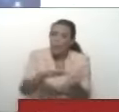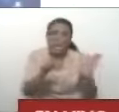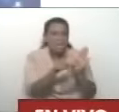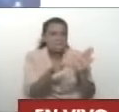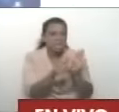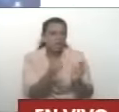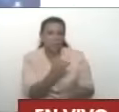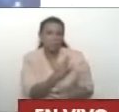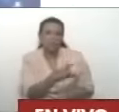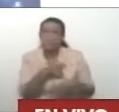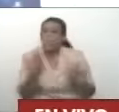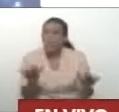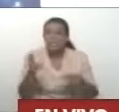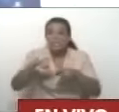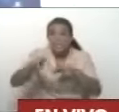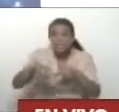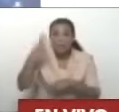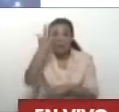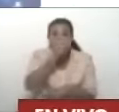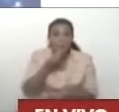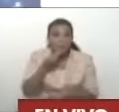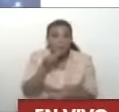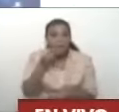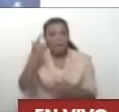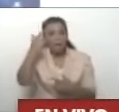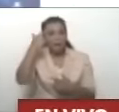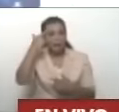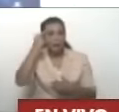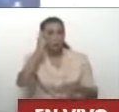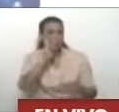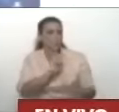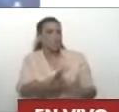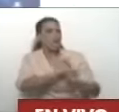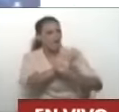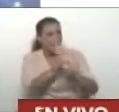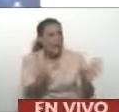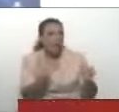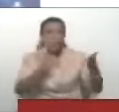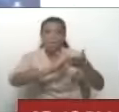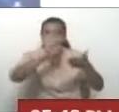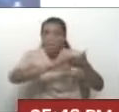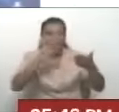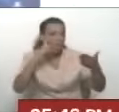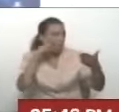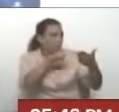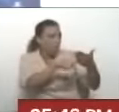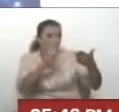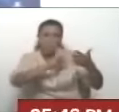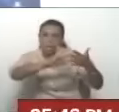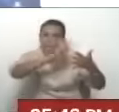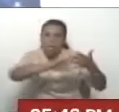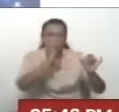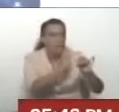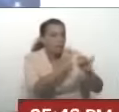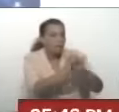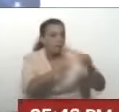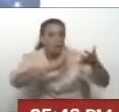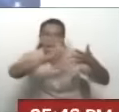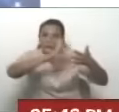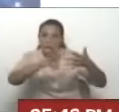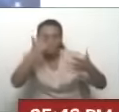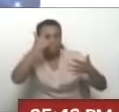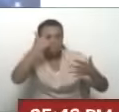liceo, para que niños, niñas y jóvenes tengan una visión crítica y no sean manipulados por redes sociales ni